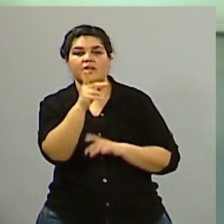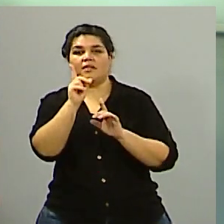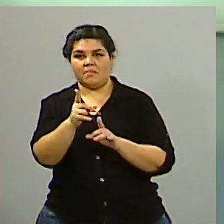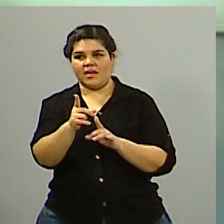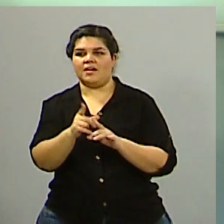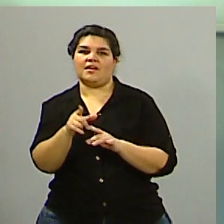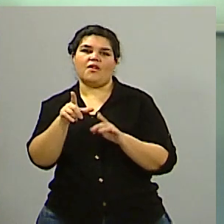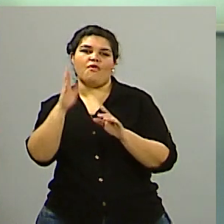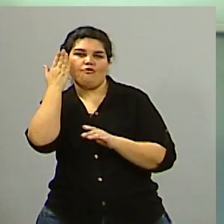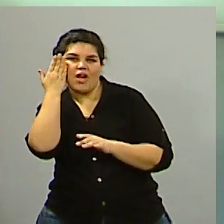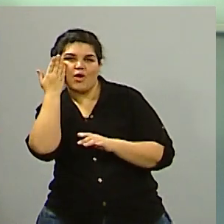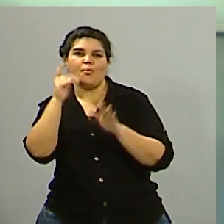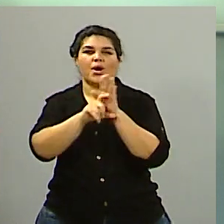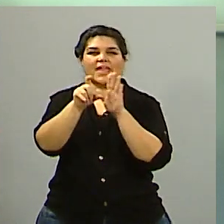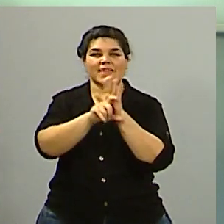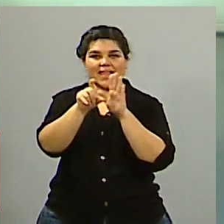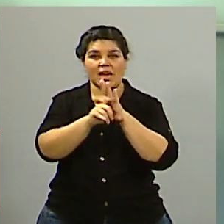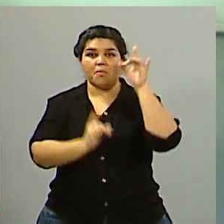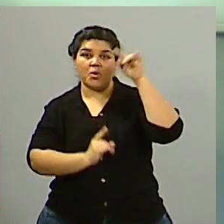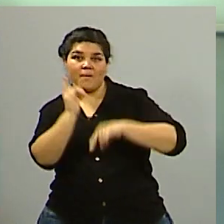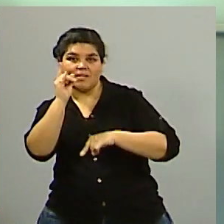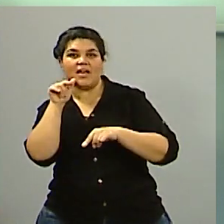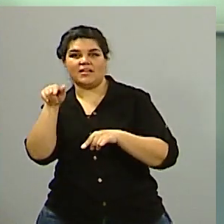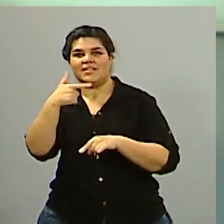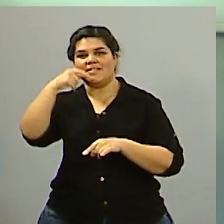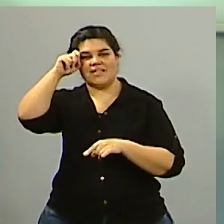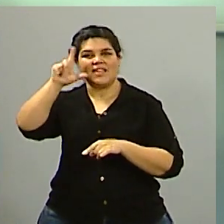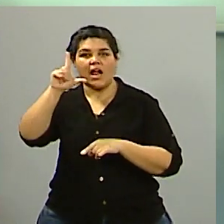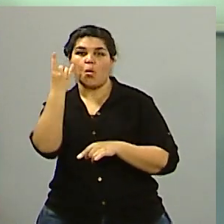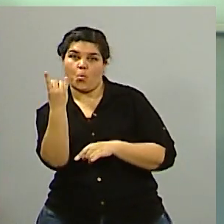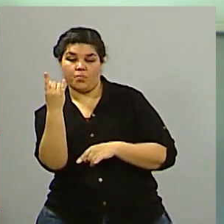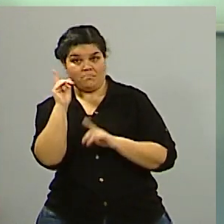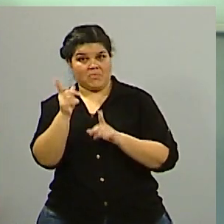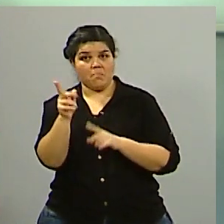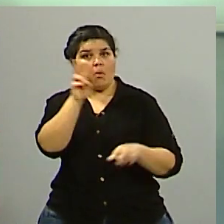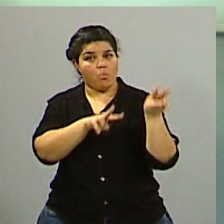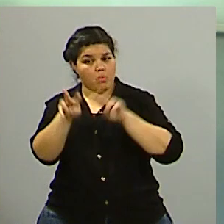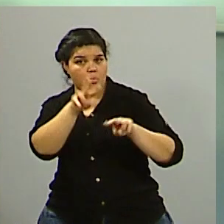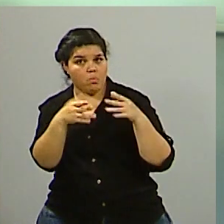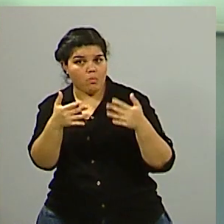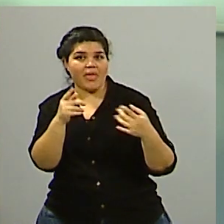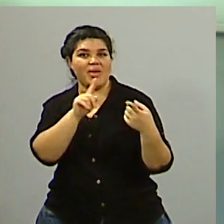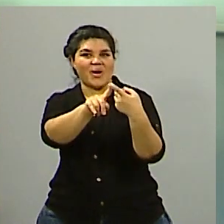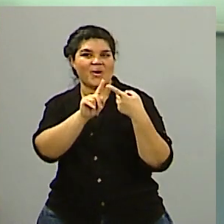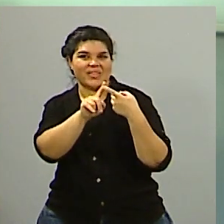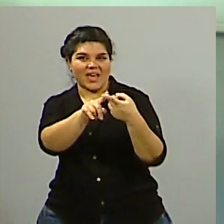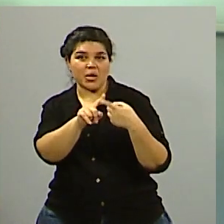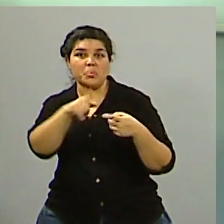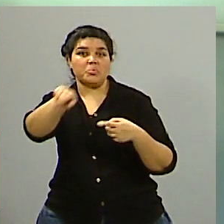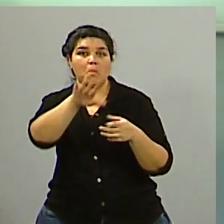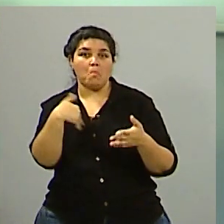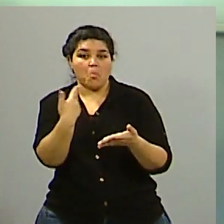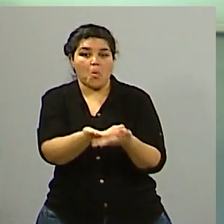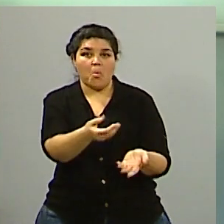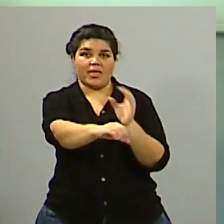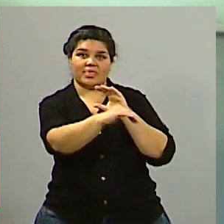Señal U en Facebook. Si ustedes tienen alguna inquietud, quieren que tratemos o abordemos algún tema aquí en Chat Político, bueno, la propuesta la pueden hacer justamente a través de esas